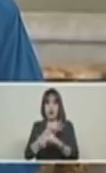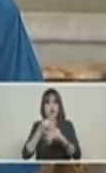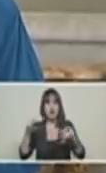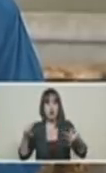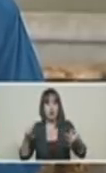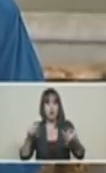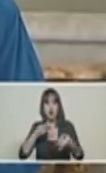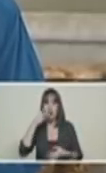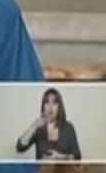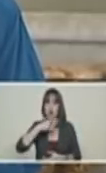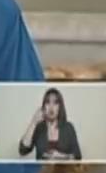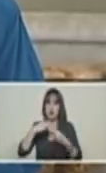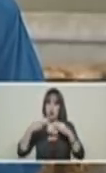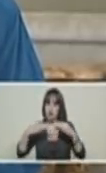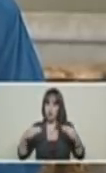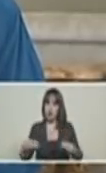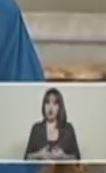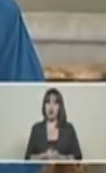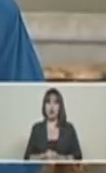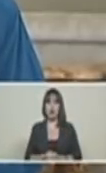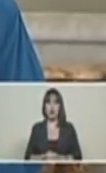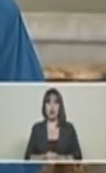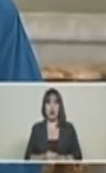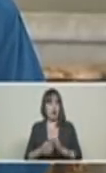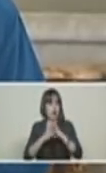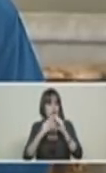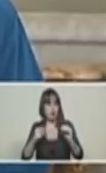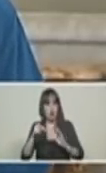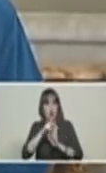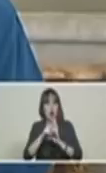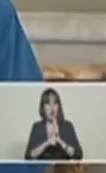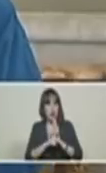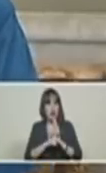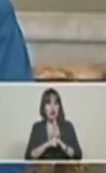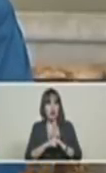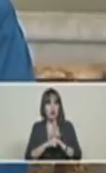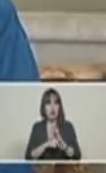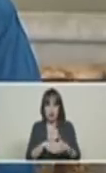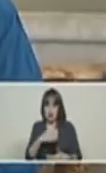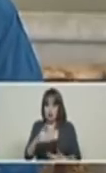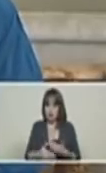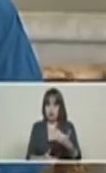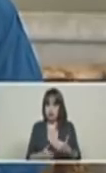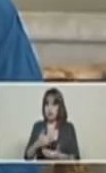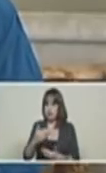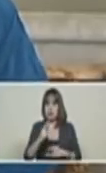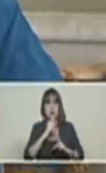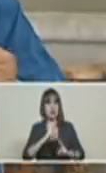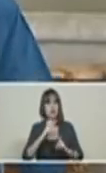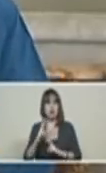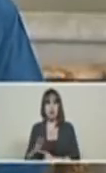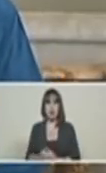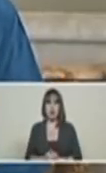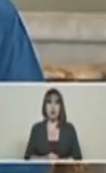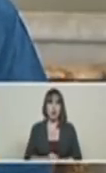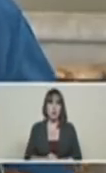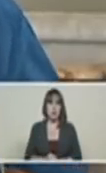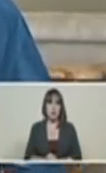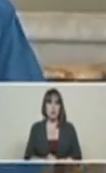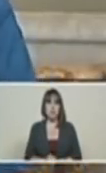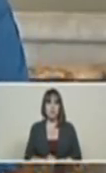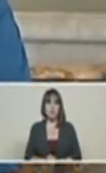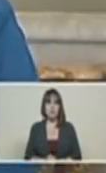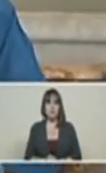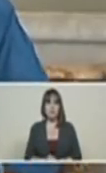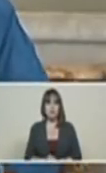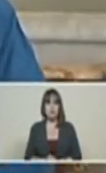políticas públicas, de todos los planes, va dando el resultado, en el caso de China, de